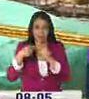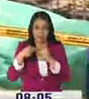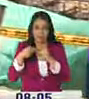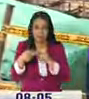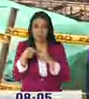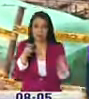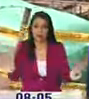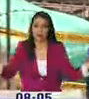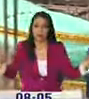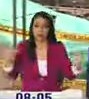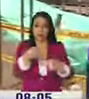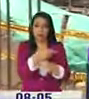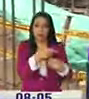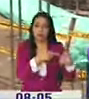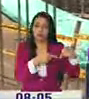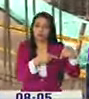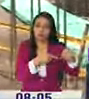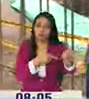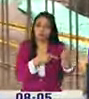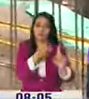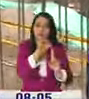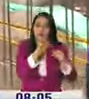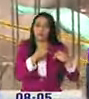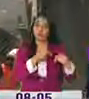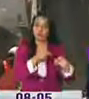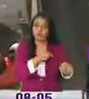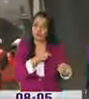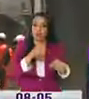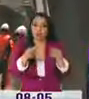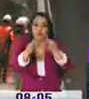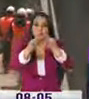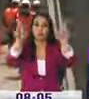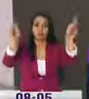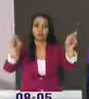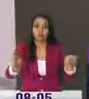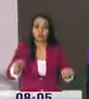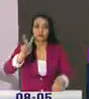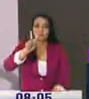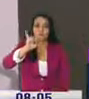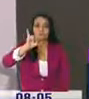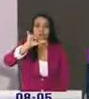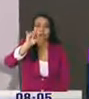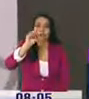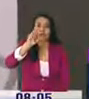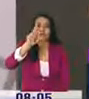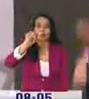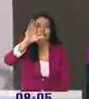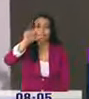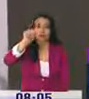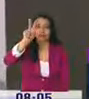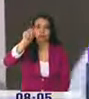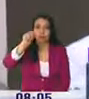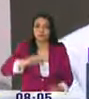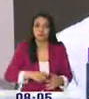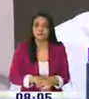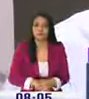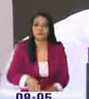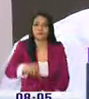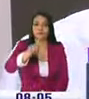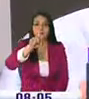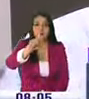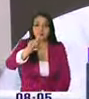empatar con la avenida Manuel Córdoba Galarza. En el lugar se construye el puente Villorita. tendrá una longitud de